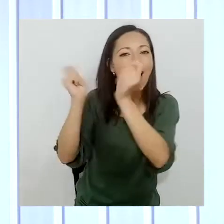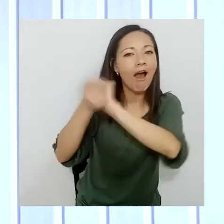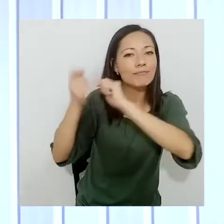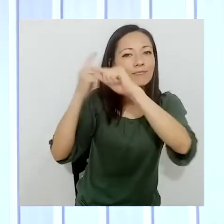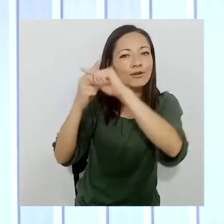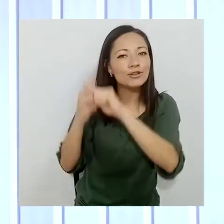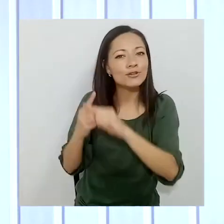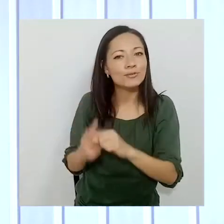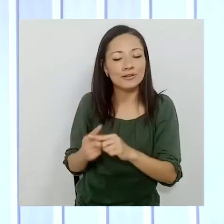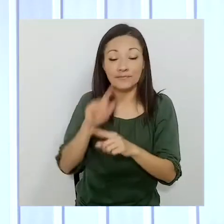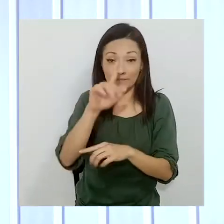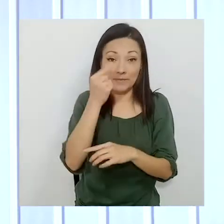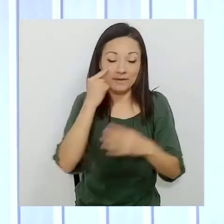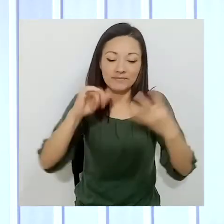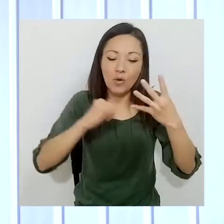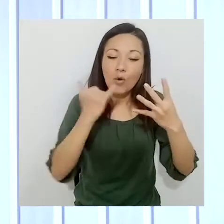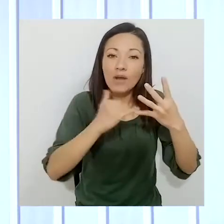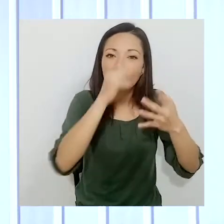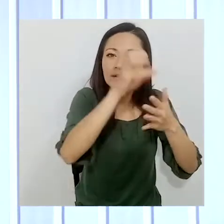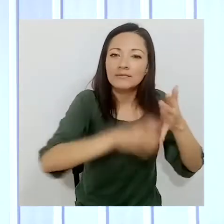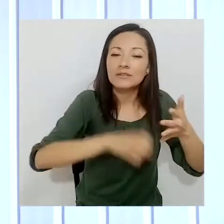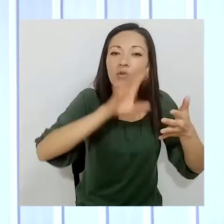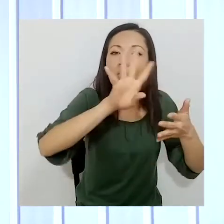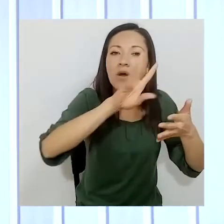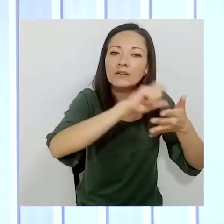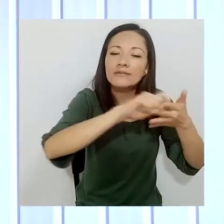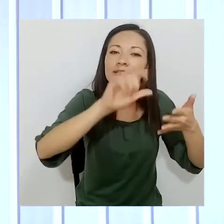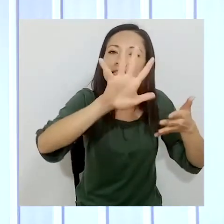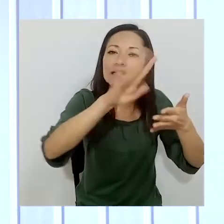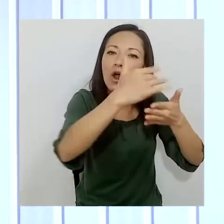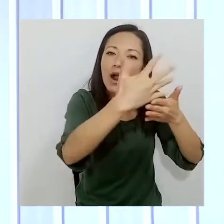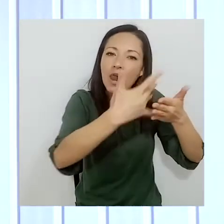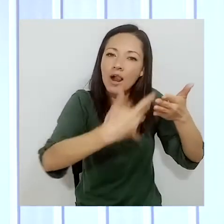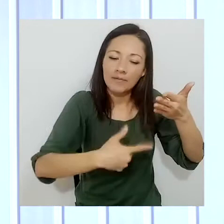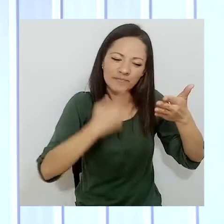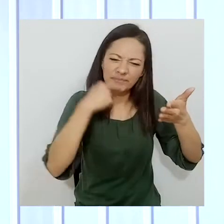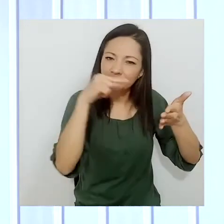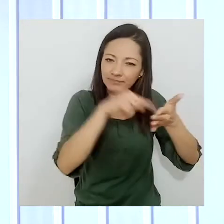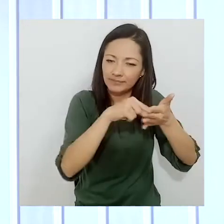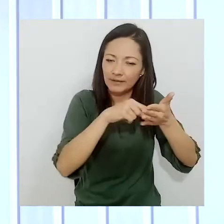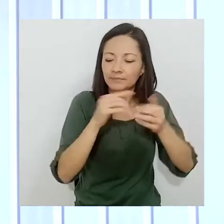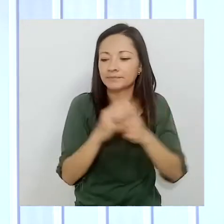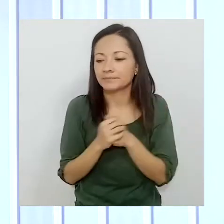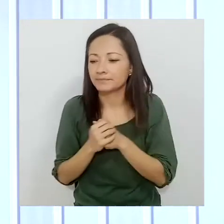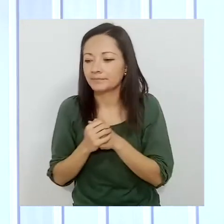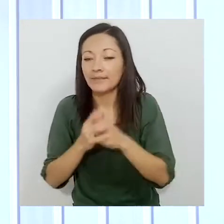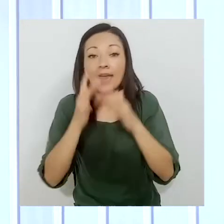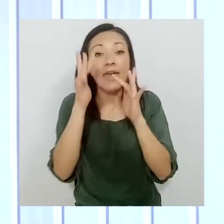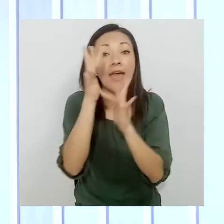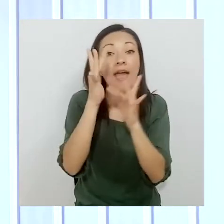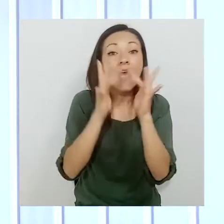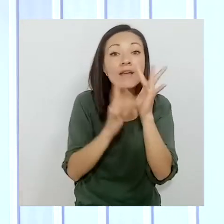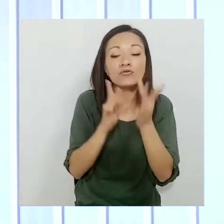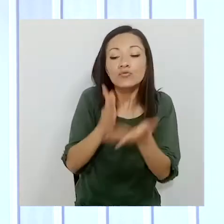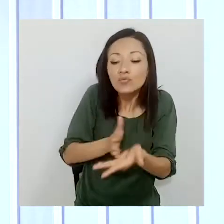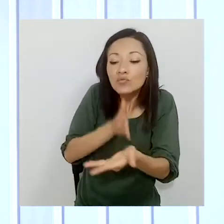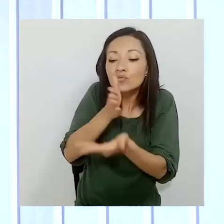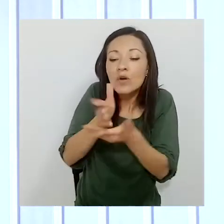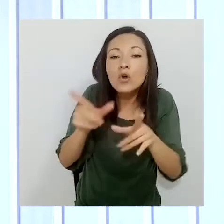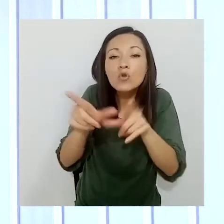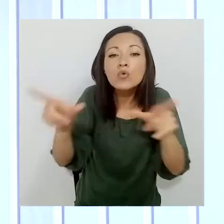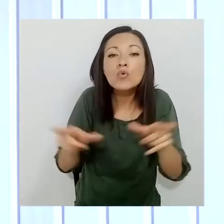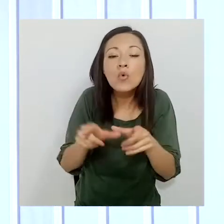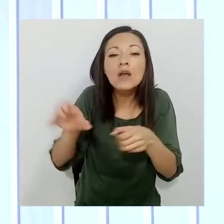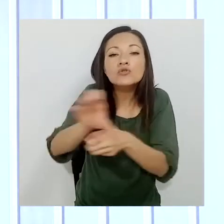capítulo 4, versículo 5 en adelante. Vino pues, es Jesús, a una ciudad de Samaria